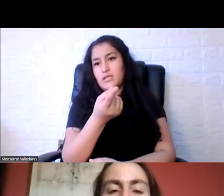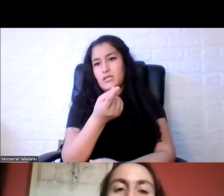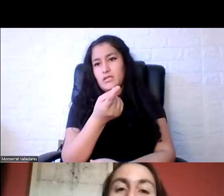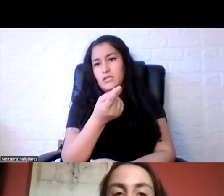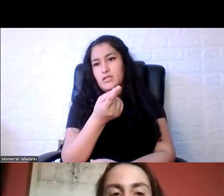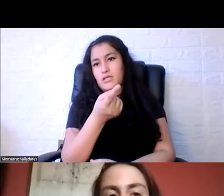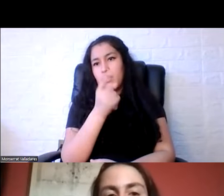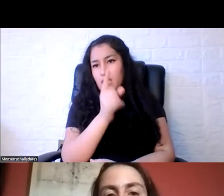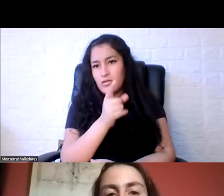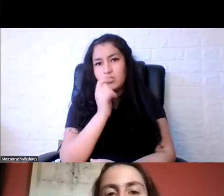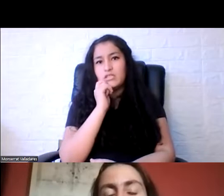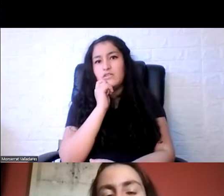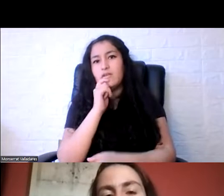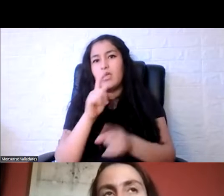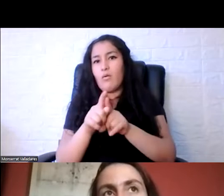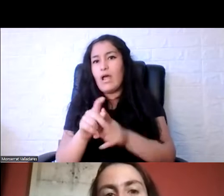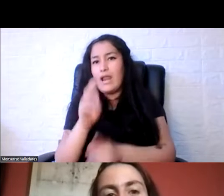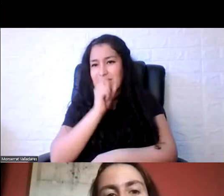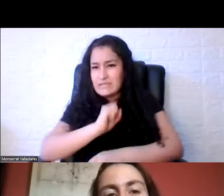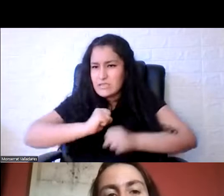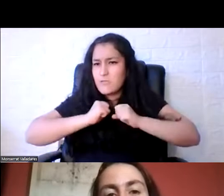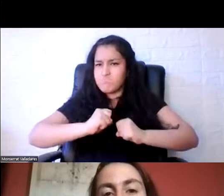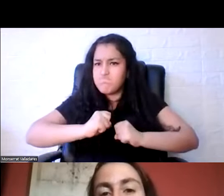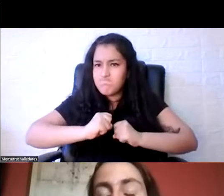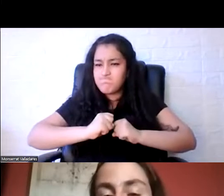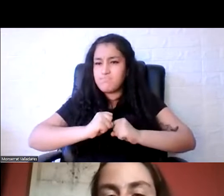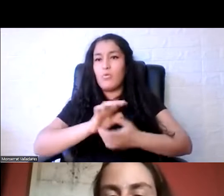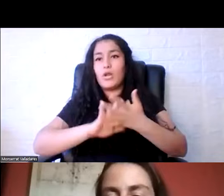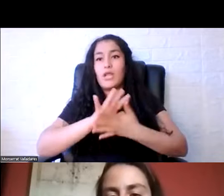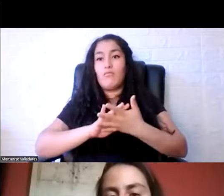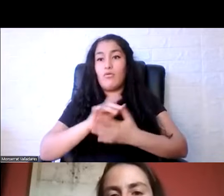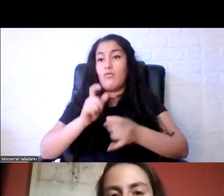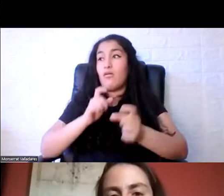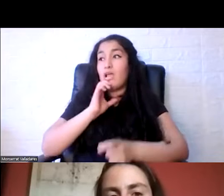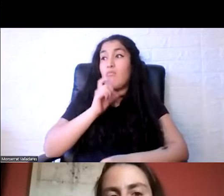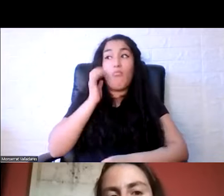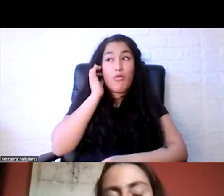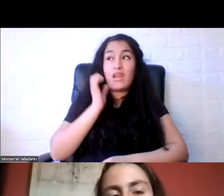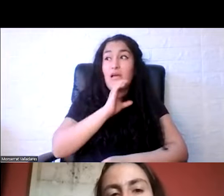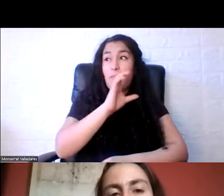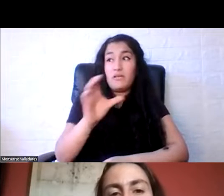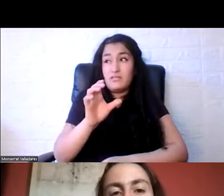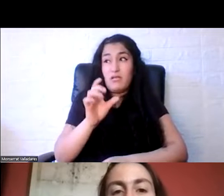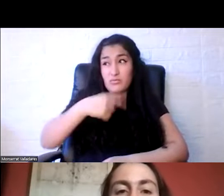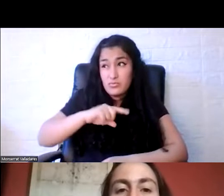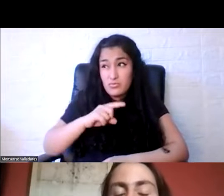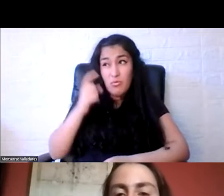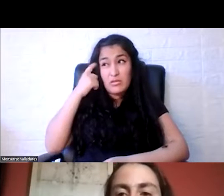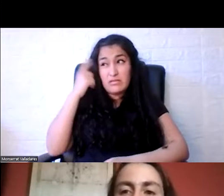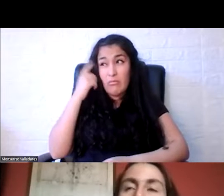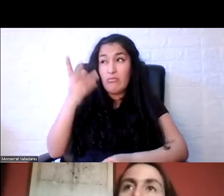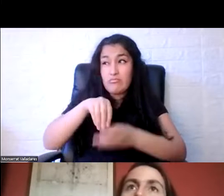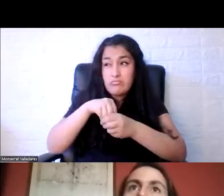Para ellas es resistencia. Ella contaba, por ejemplo, que las campesinas no se sentían parte del feminismo, ¿no es cierto? Y desde ahí nacen